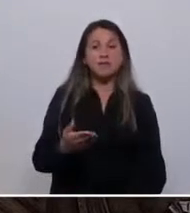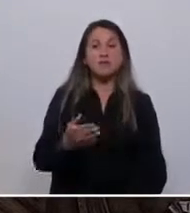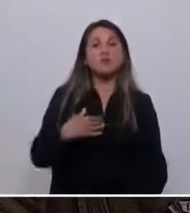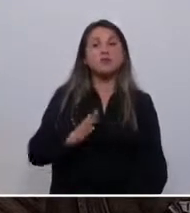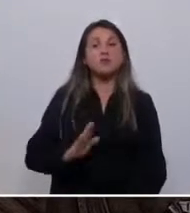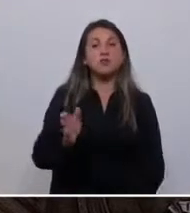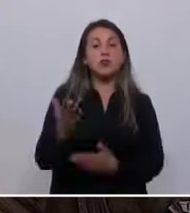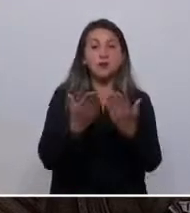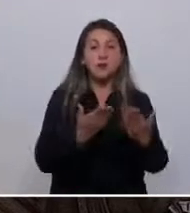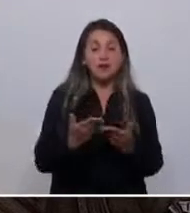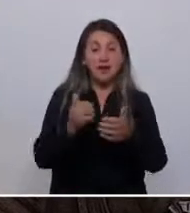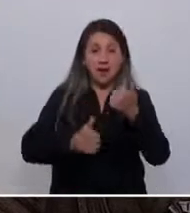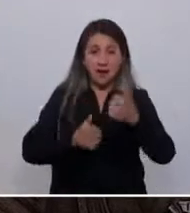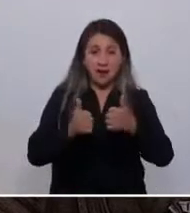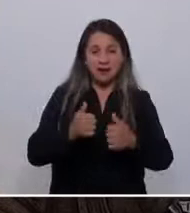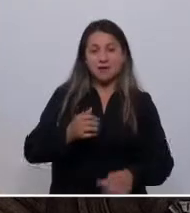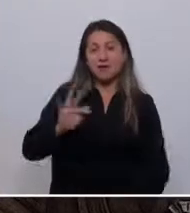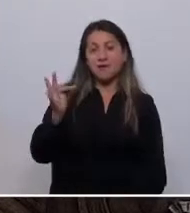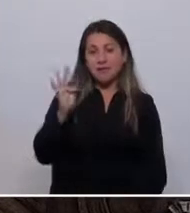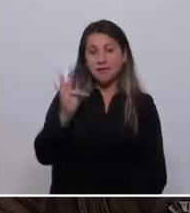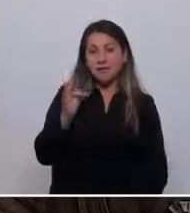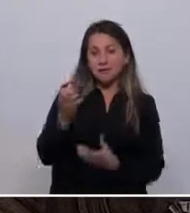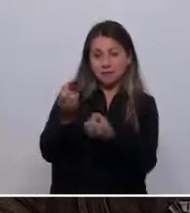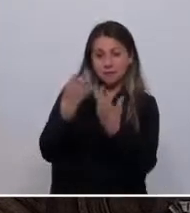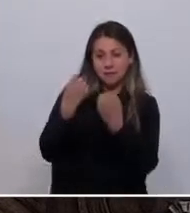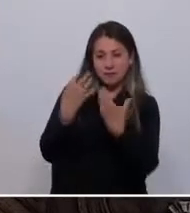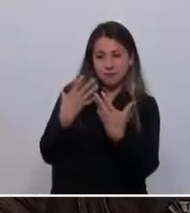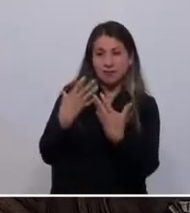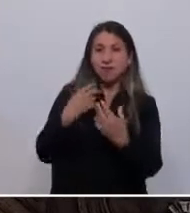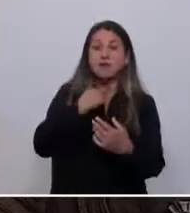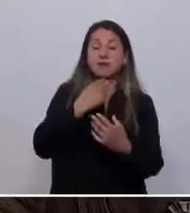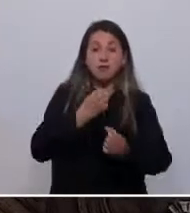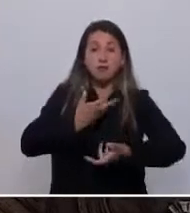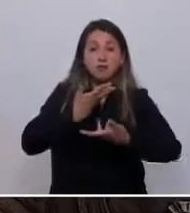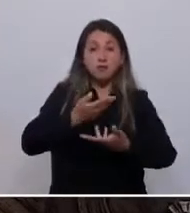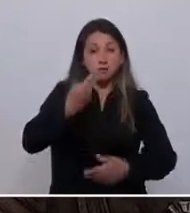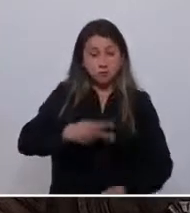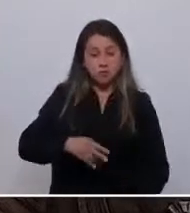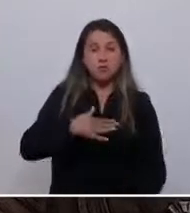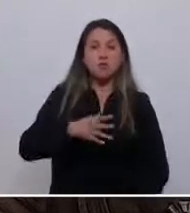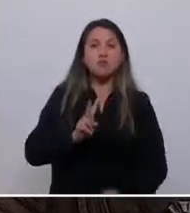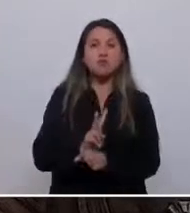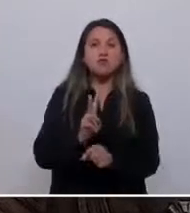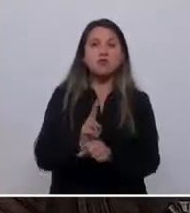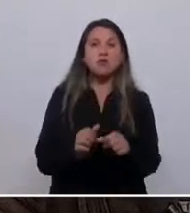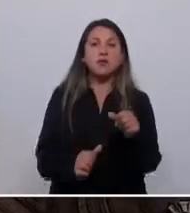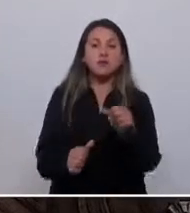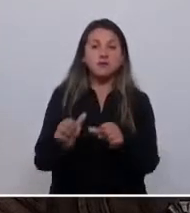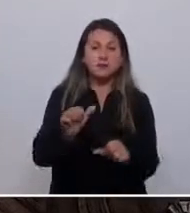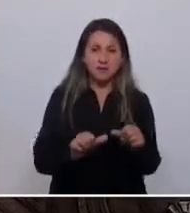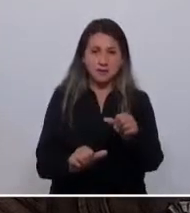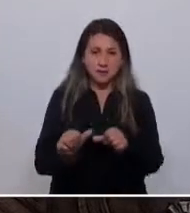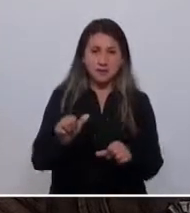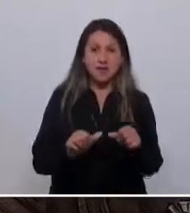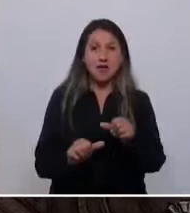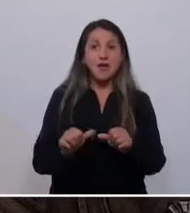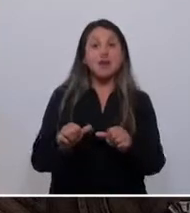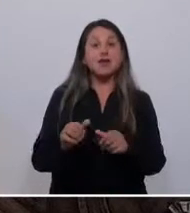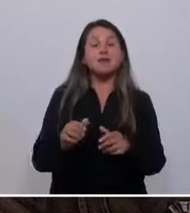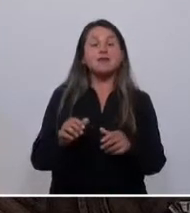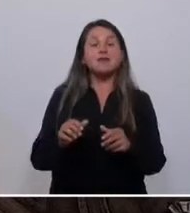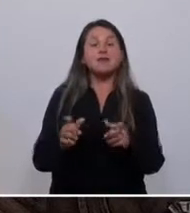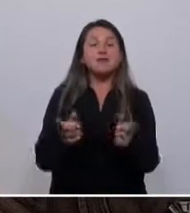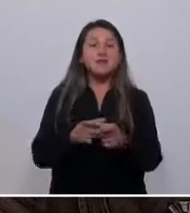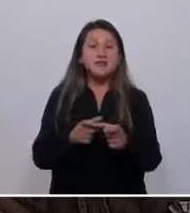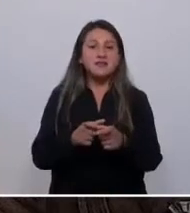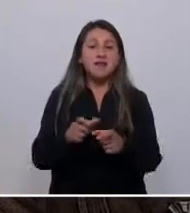carrera de física, elegí formarme por vocación como profesora de ciencias, y fue en la Araucanía donde